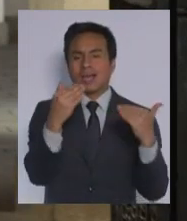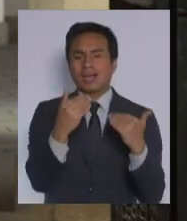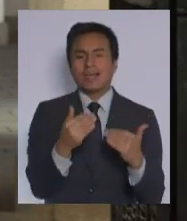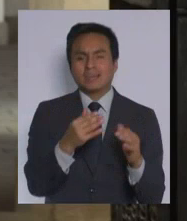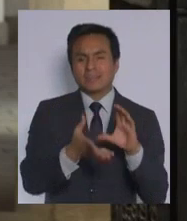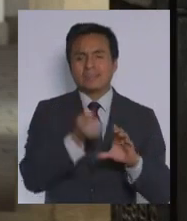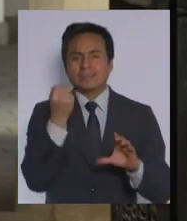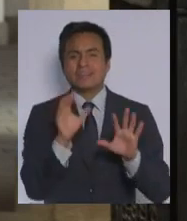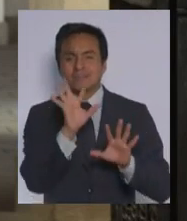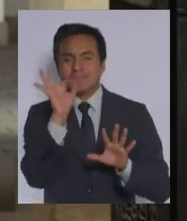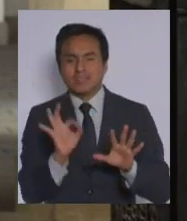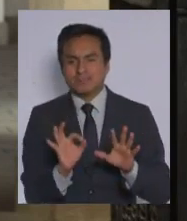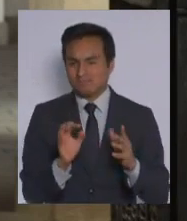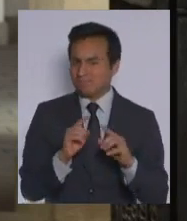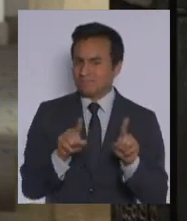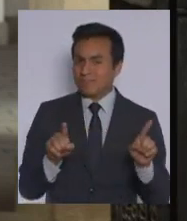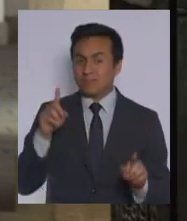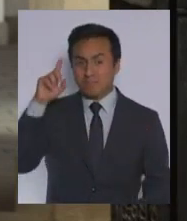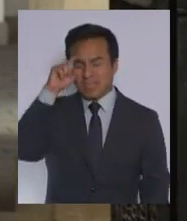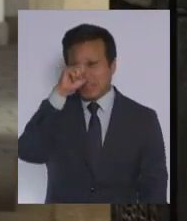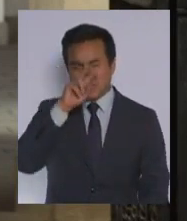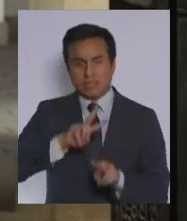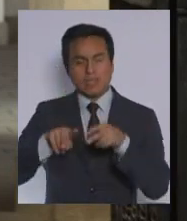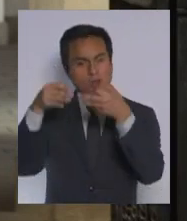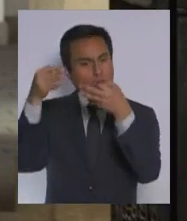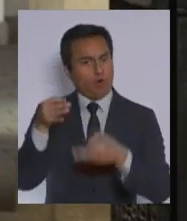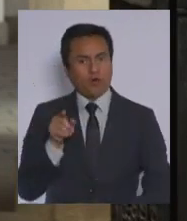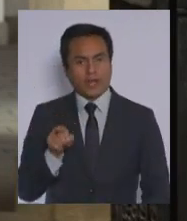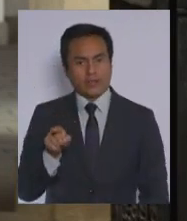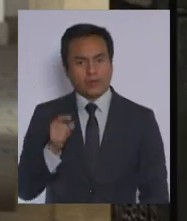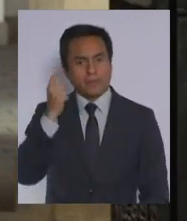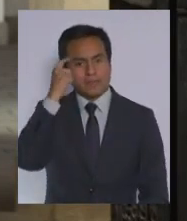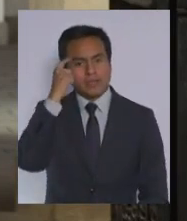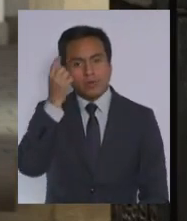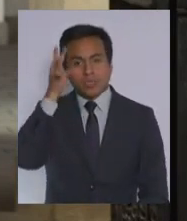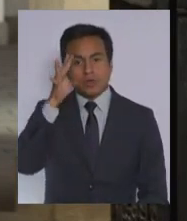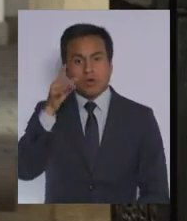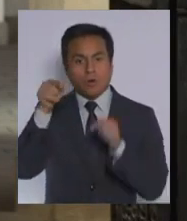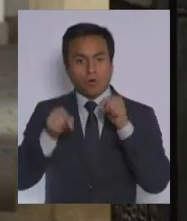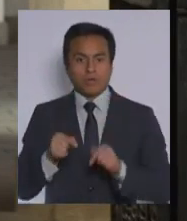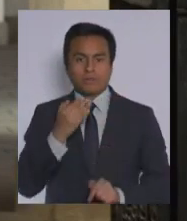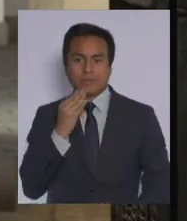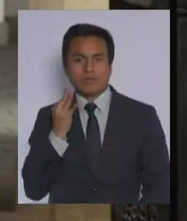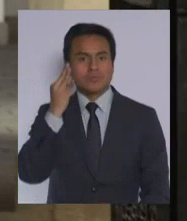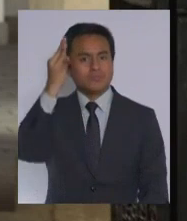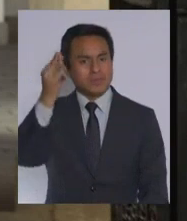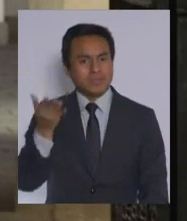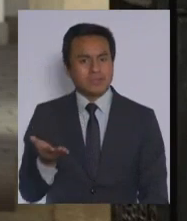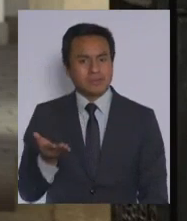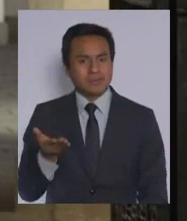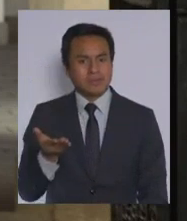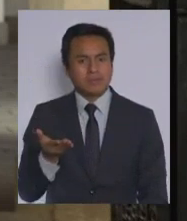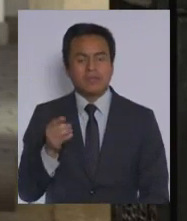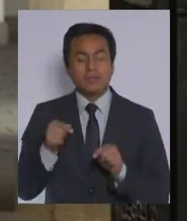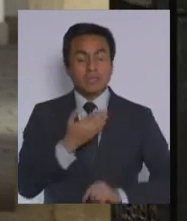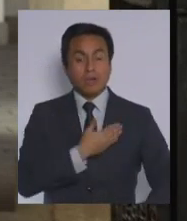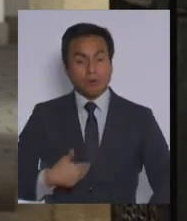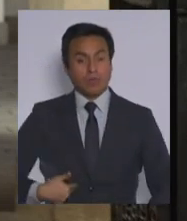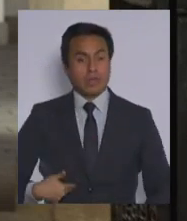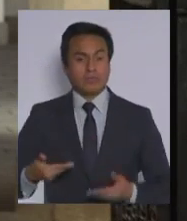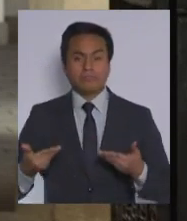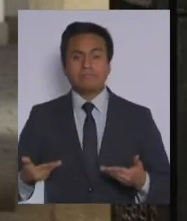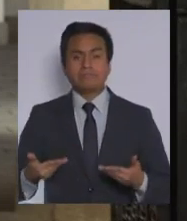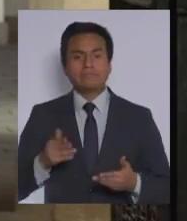lo más difícil era hacer lo correcto pensando no solamente no hoy sino mañana este gobierno